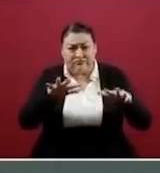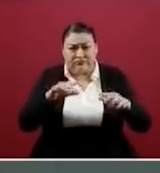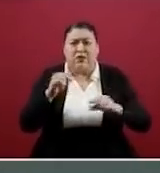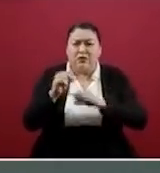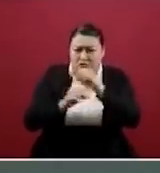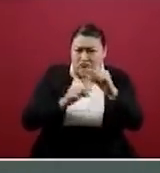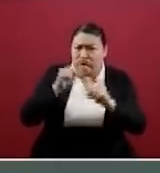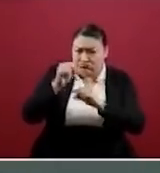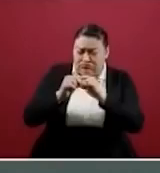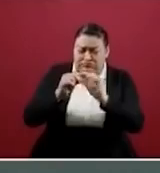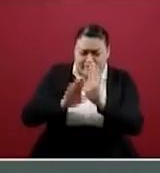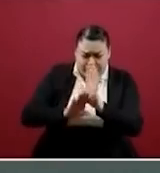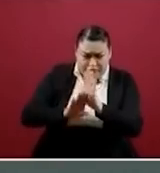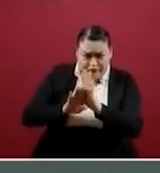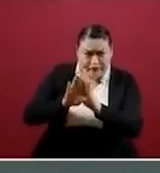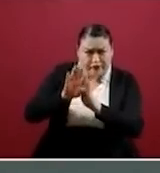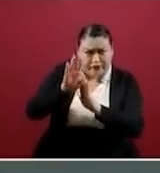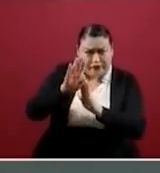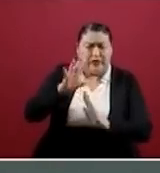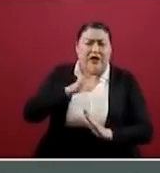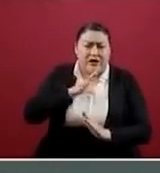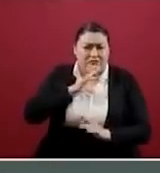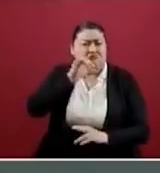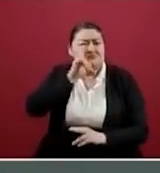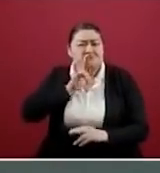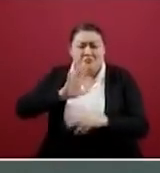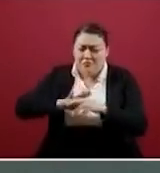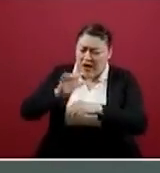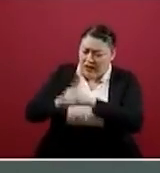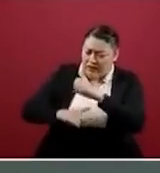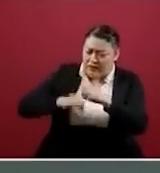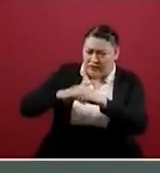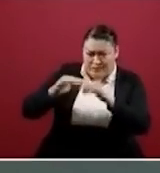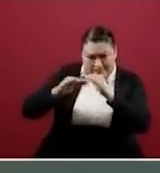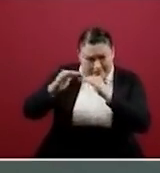mejores condiciones de igualdad, de paridad y de equidad